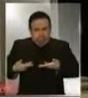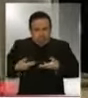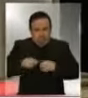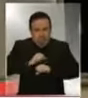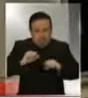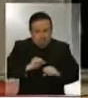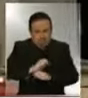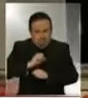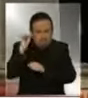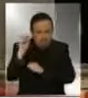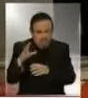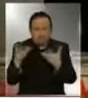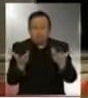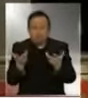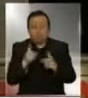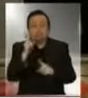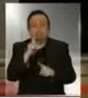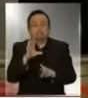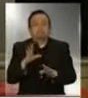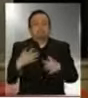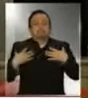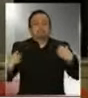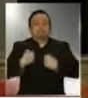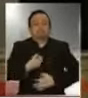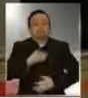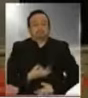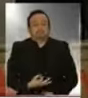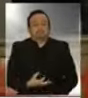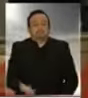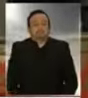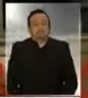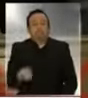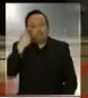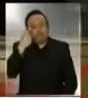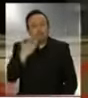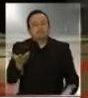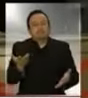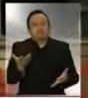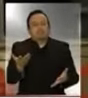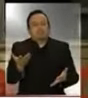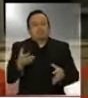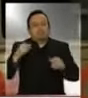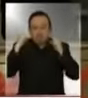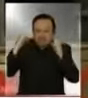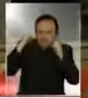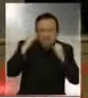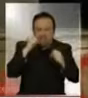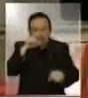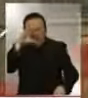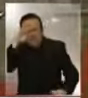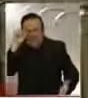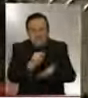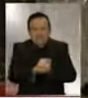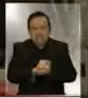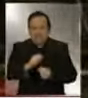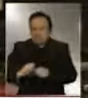bombas incendiarias dentro del metro? No, este es el típico traje que usan para cuando hacen protestas o cuando salen a